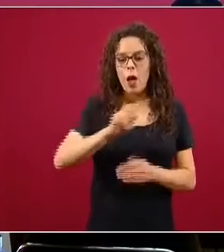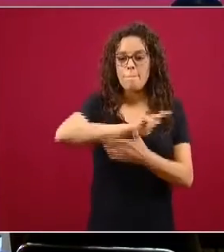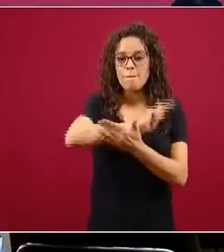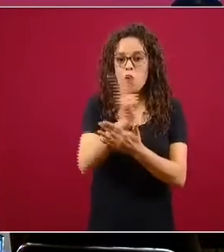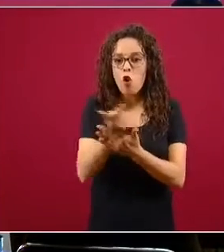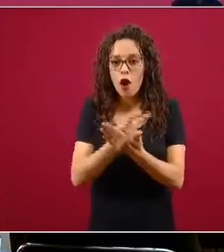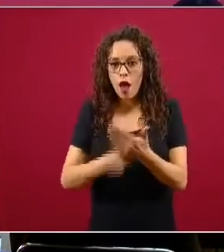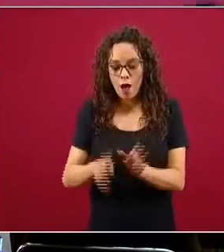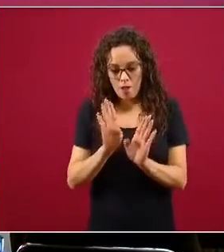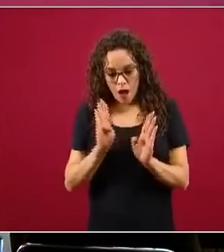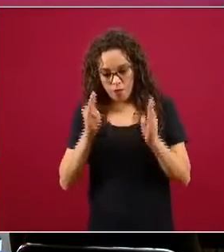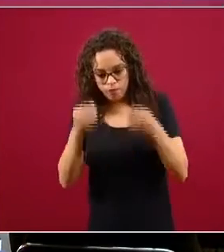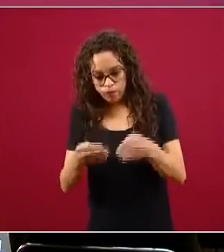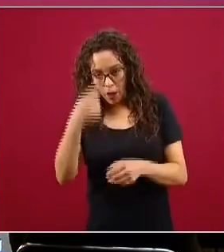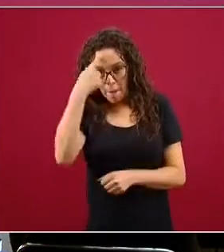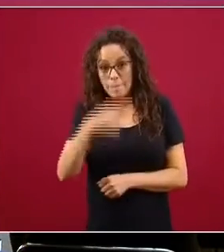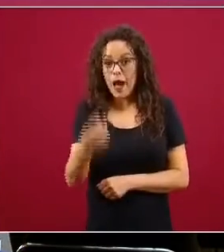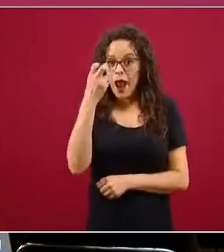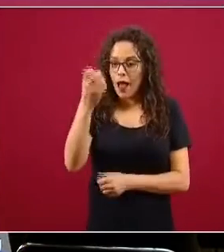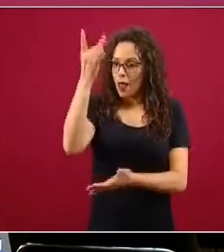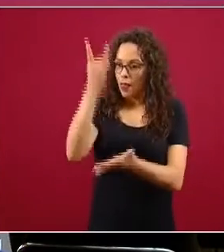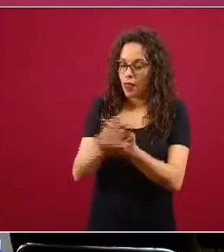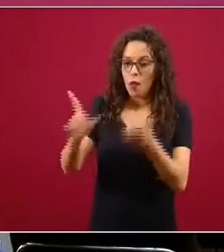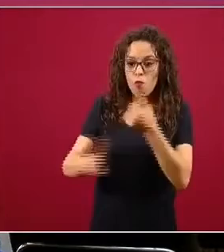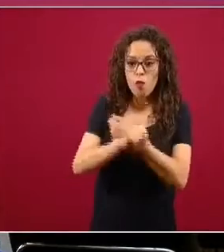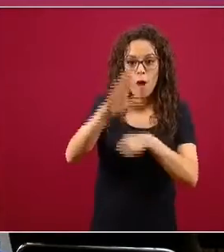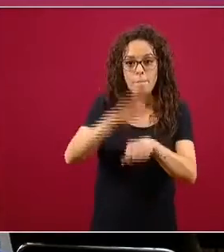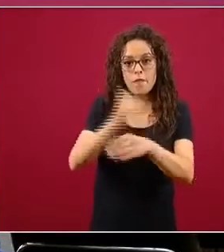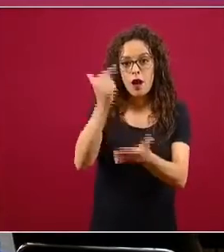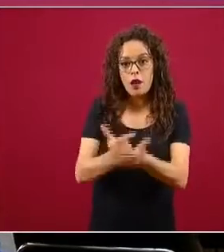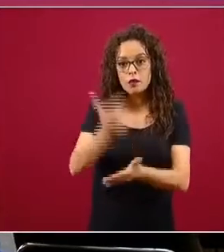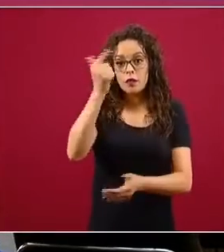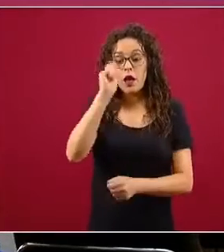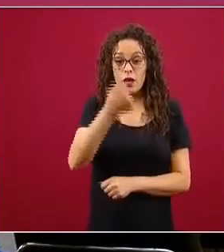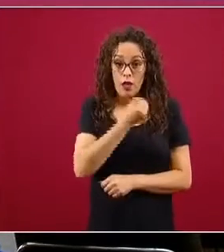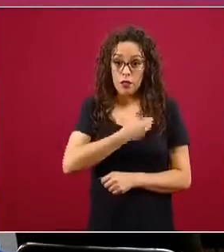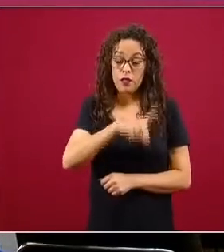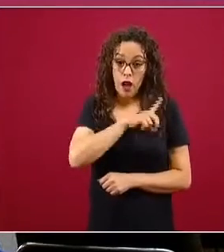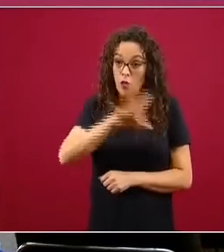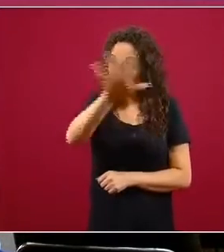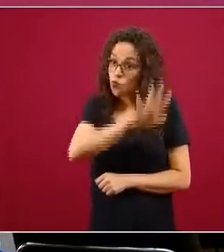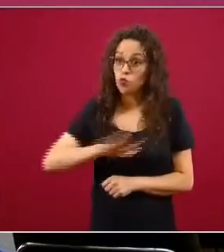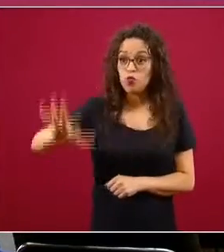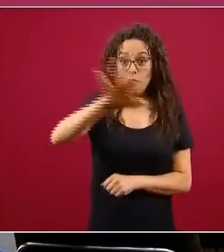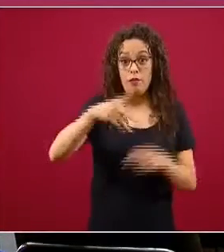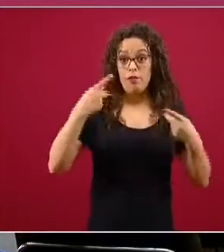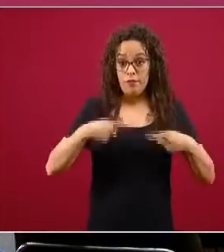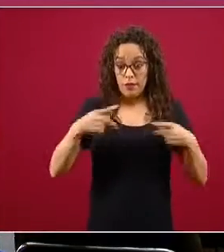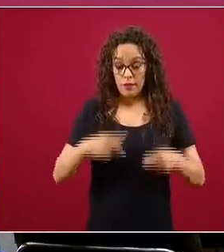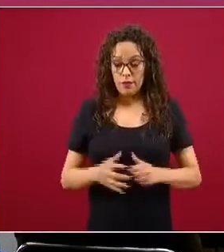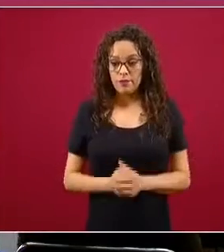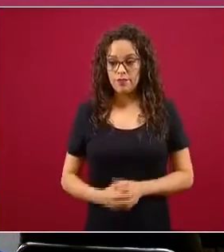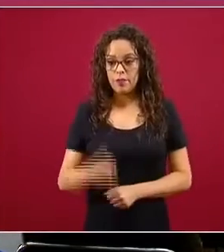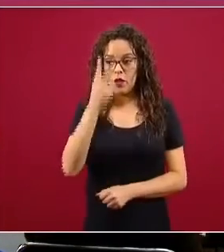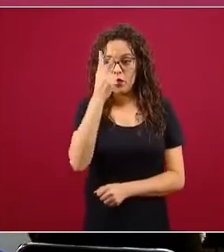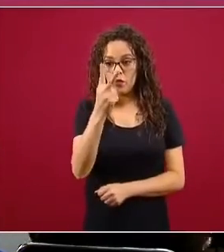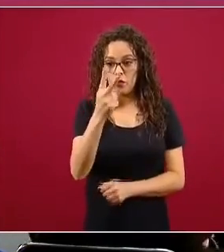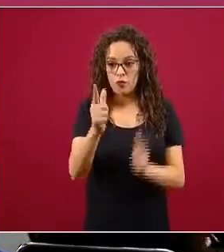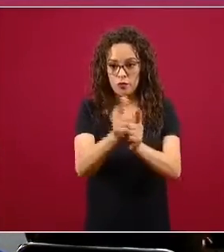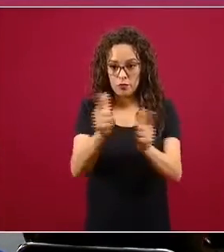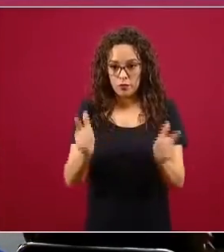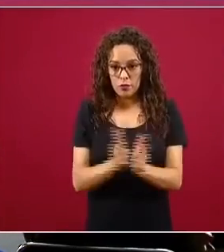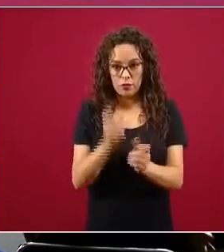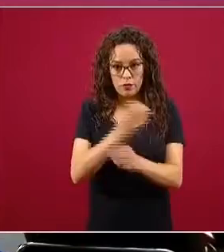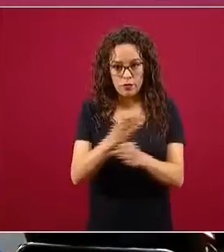problema, el problema principal que tenemos de salud pública, en dos grandes